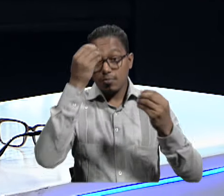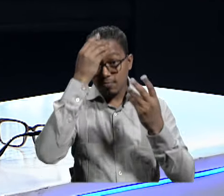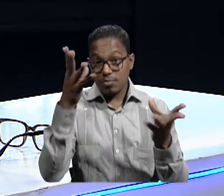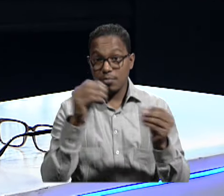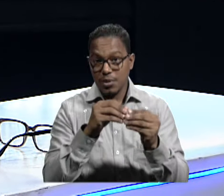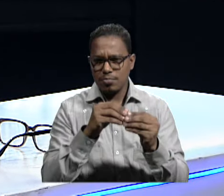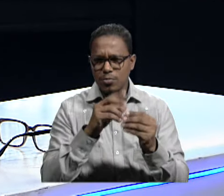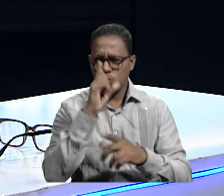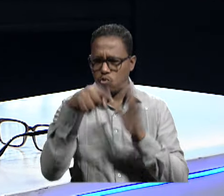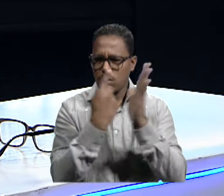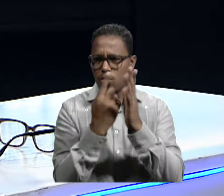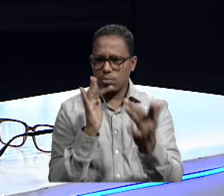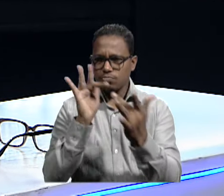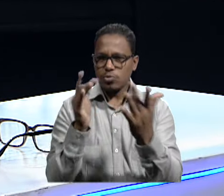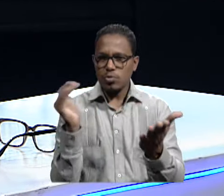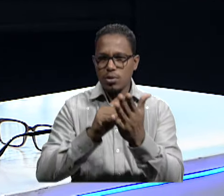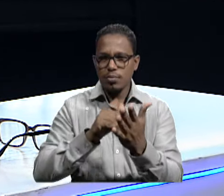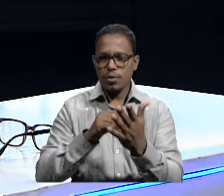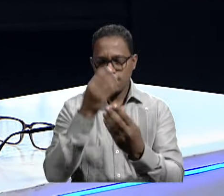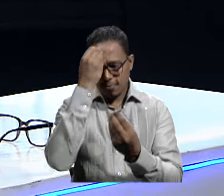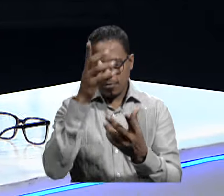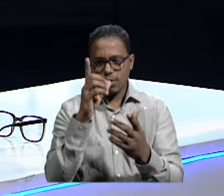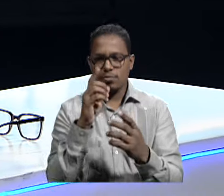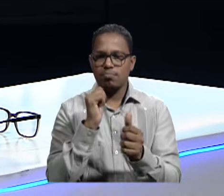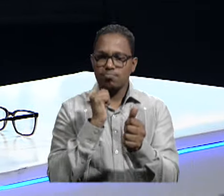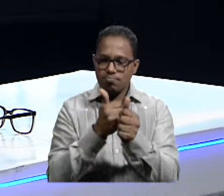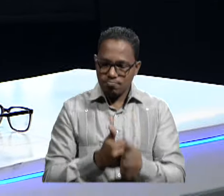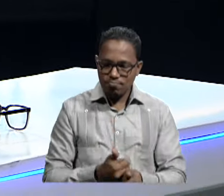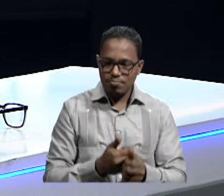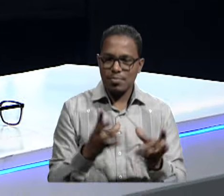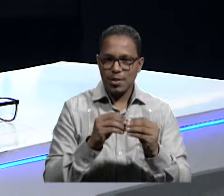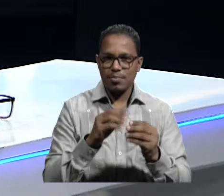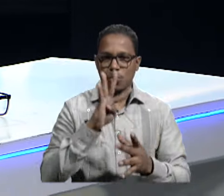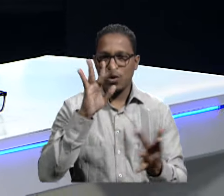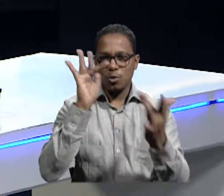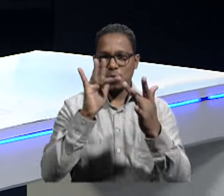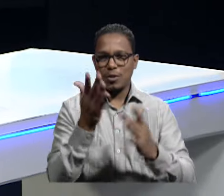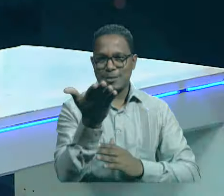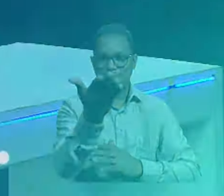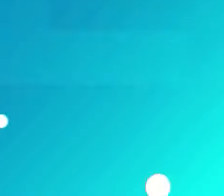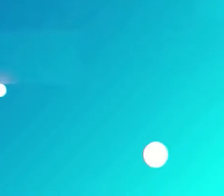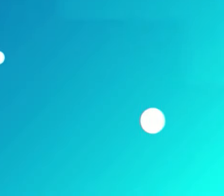pronto, en una hora volvemos junto a ustedes para más noticias, más actualización. El 4 conecta.